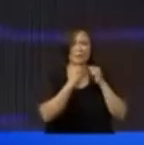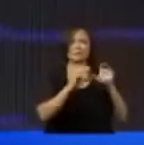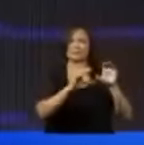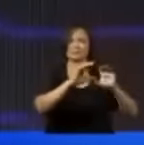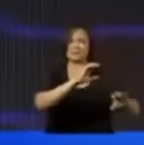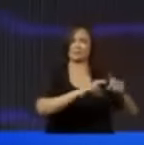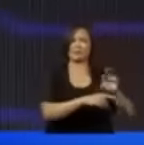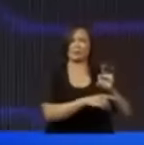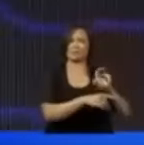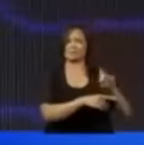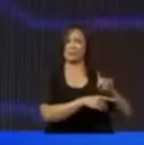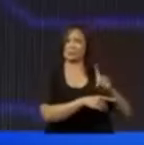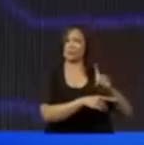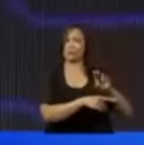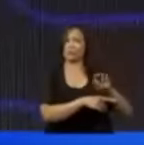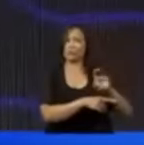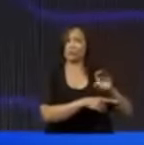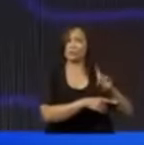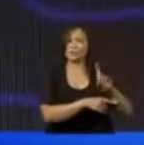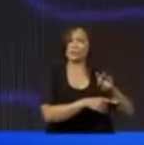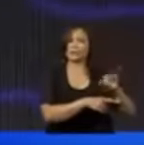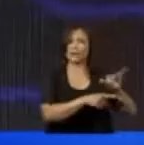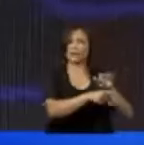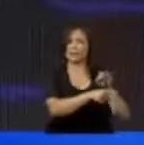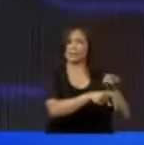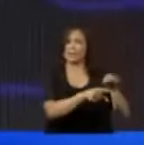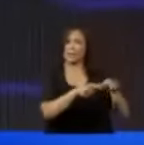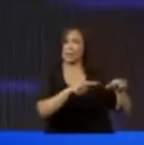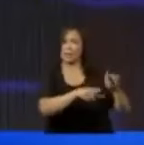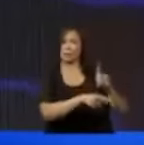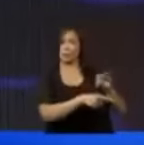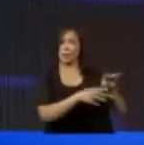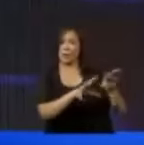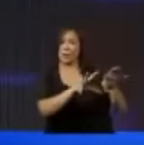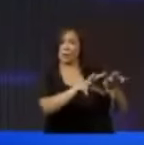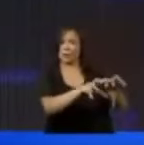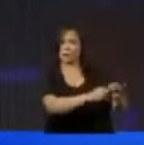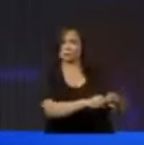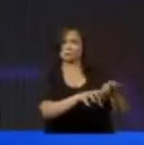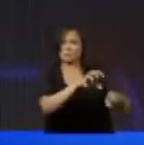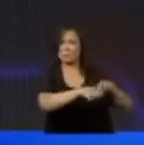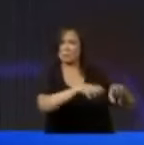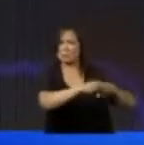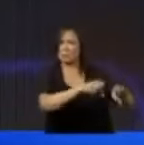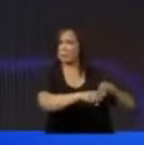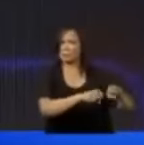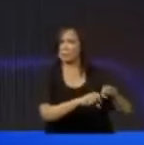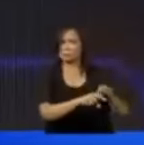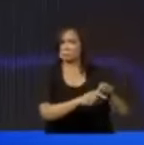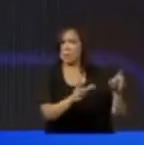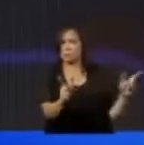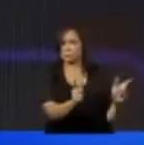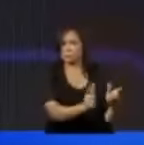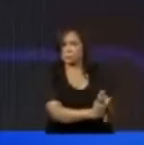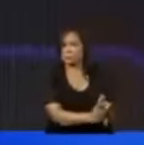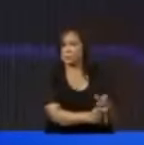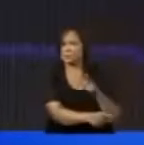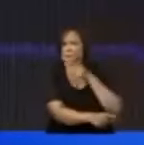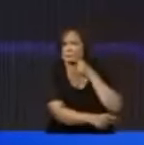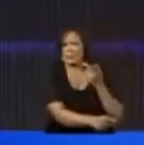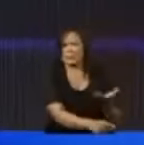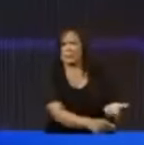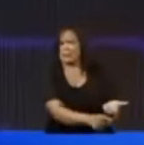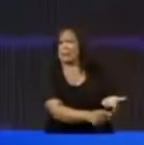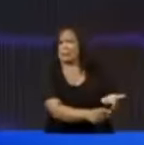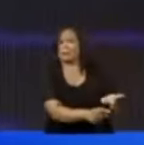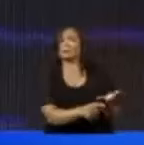Científica de Félix Sergio Ducudrey. Esas son unas dunas que están siendo depravadas, no hay reacción por parte de las autoridades. Por lo tanto,